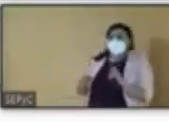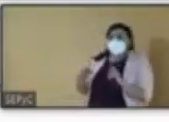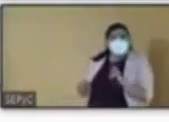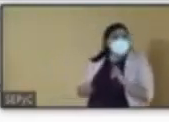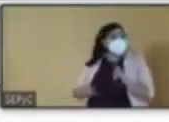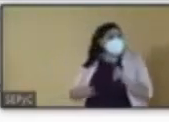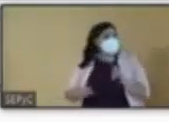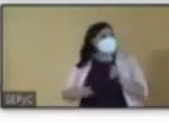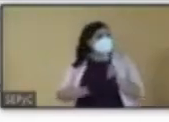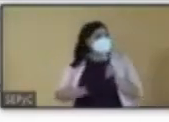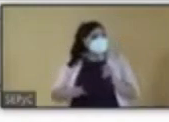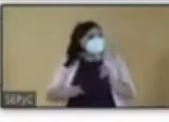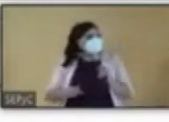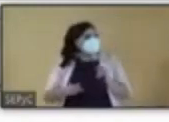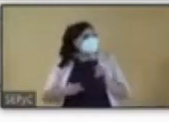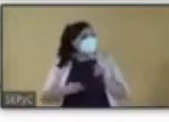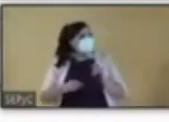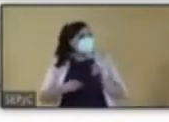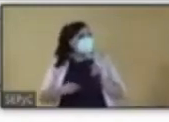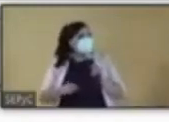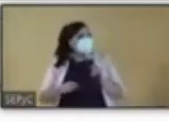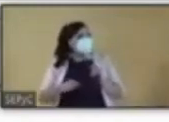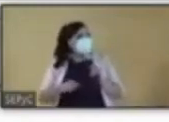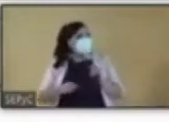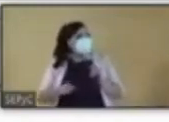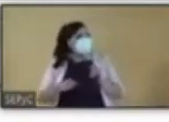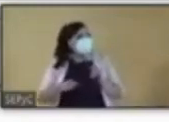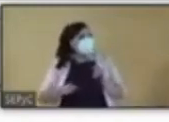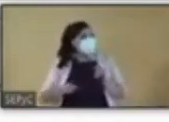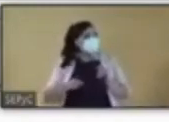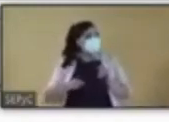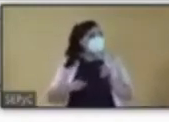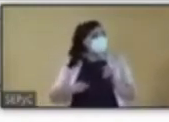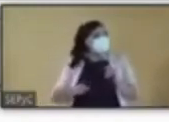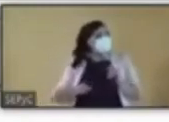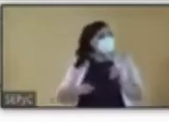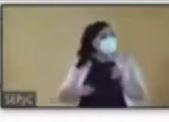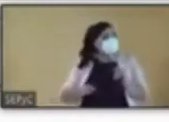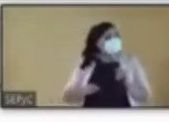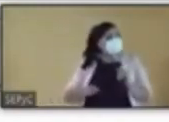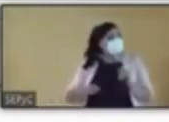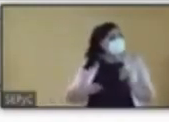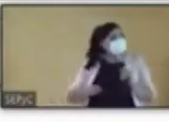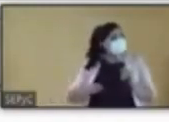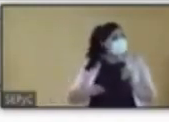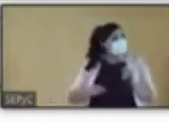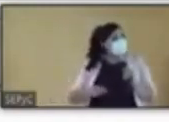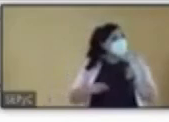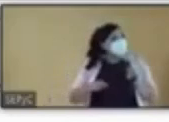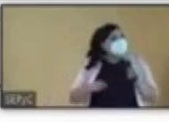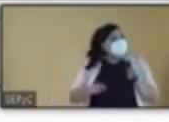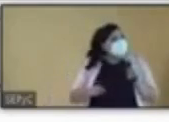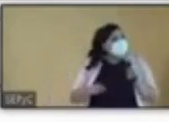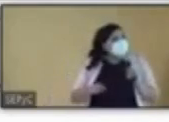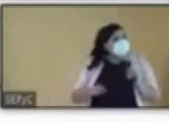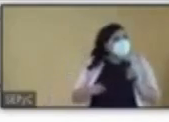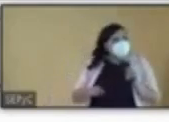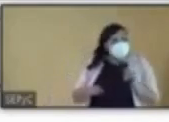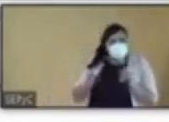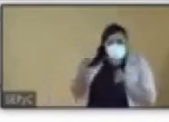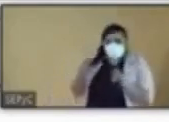hayan dado, porque esa es la condición. Voy a señalar quiénes son mis clientes principales hasta los dos últimos años, siempre